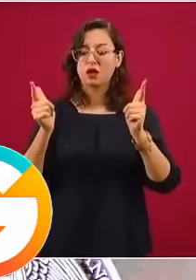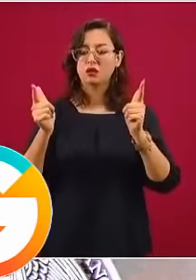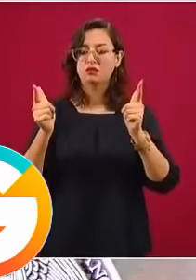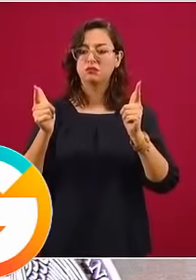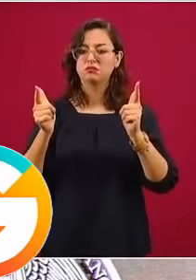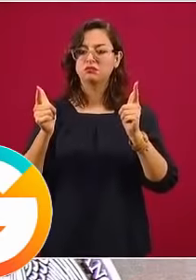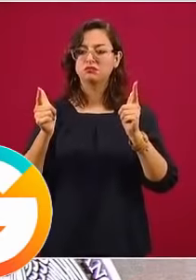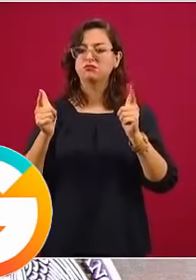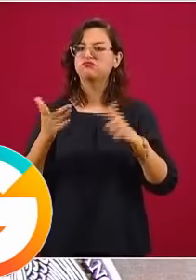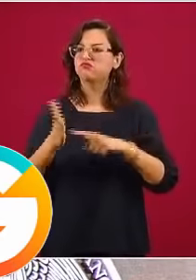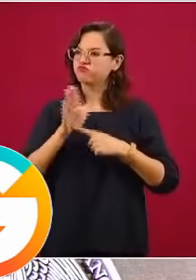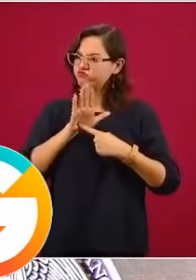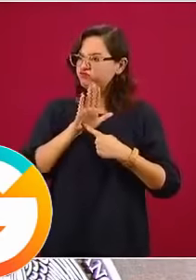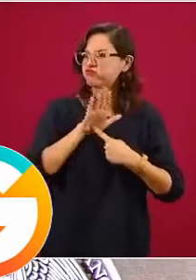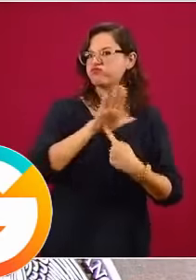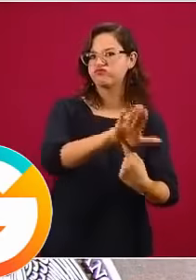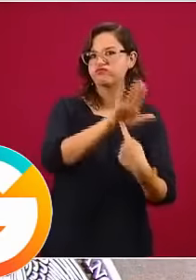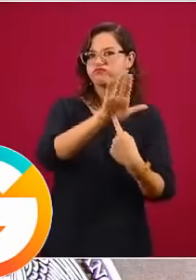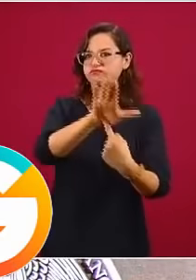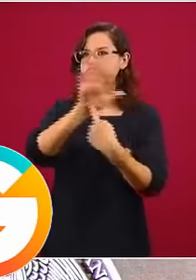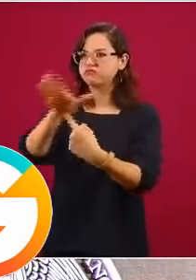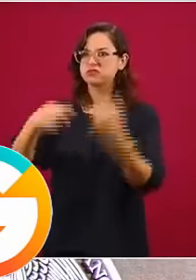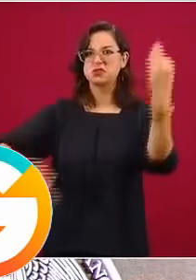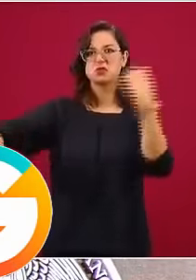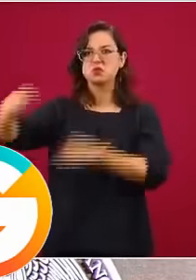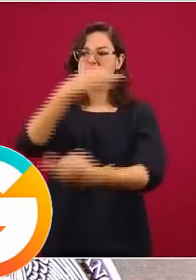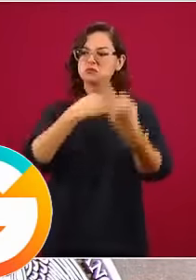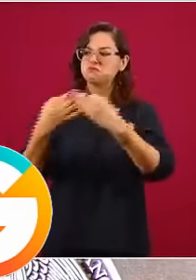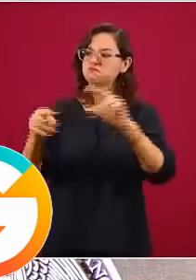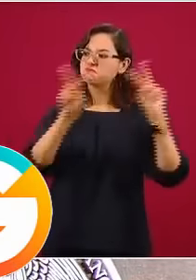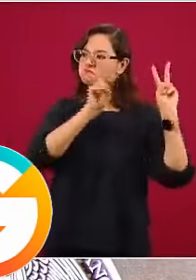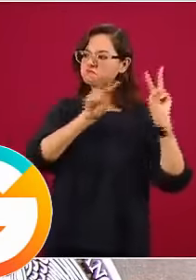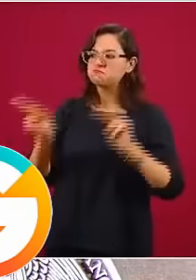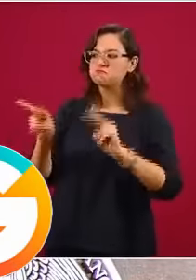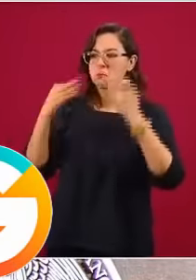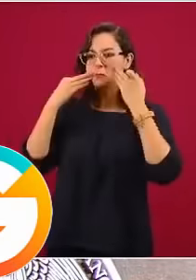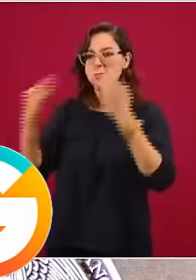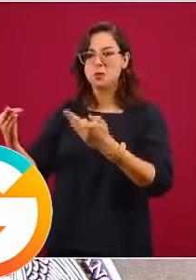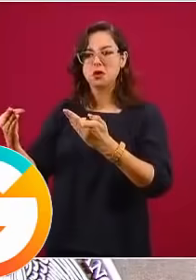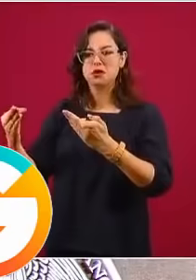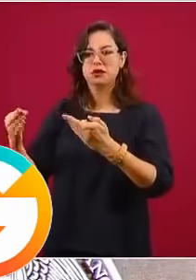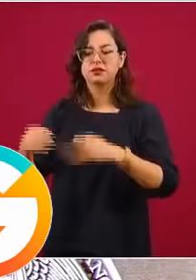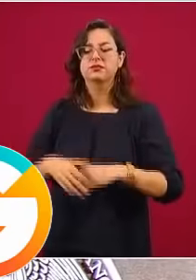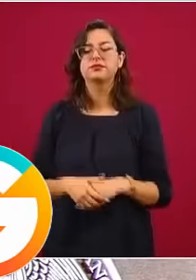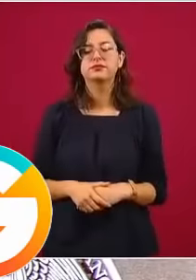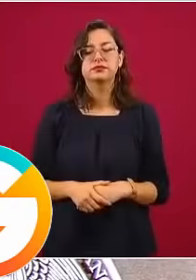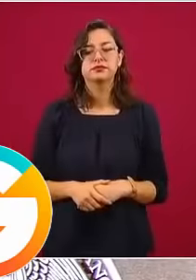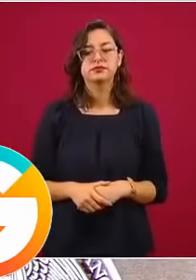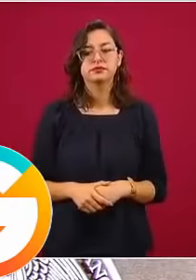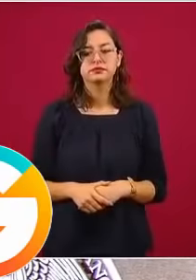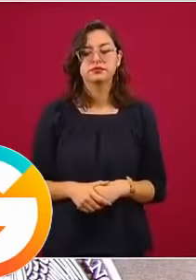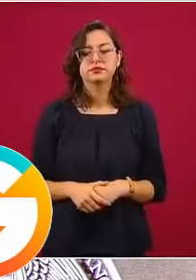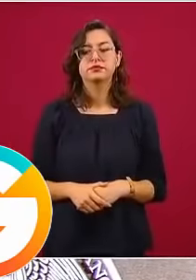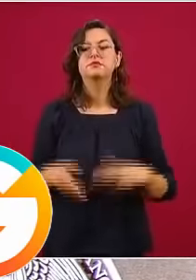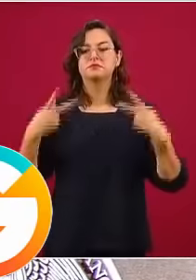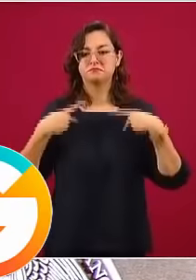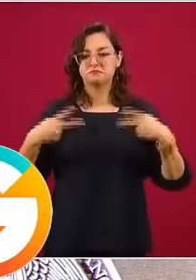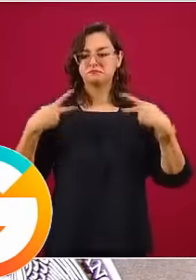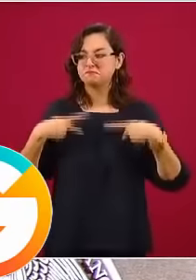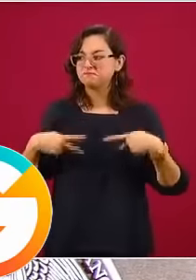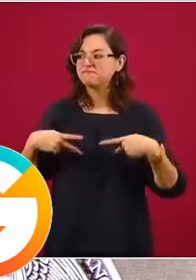que se ventile, que la gente lo